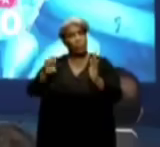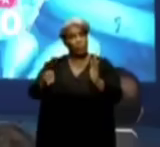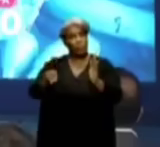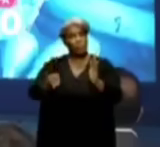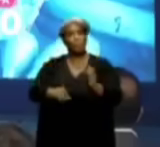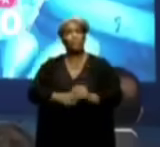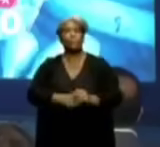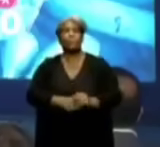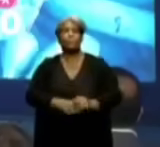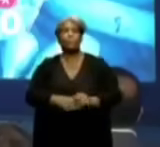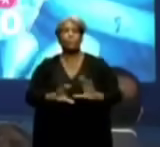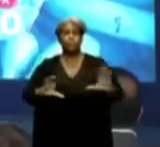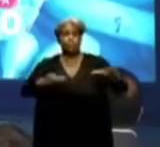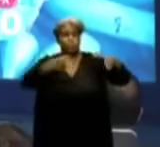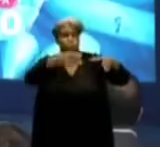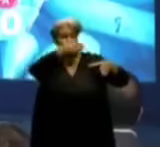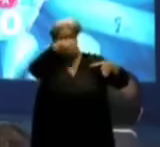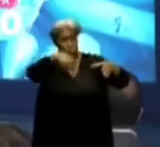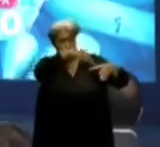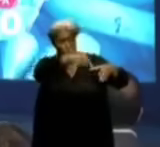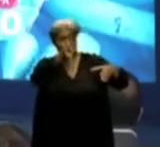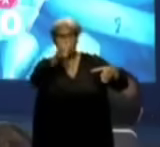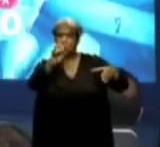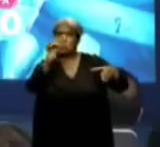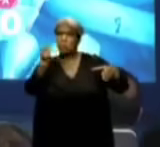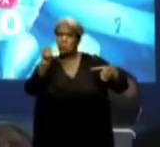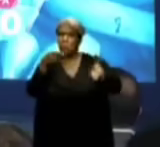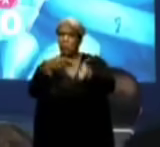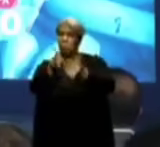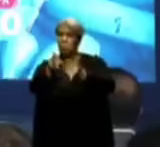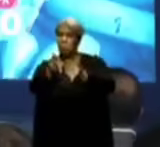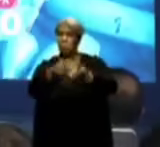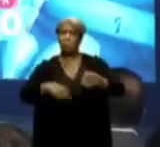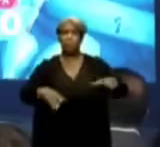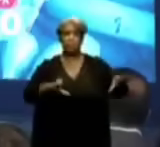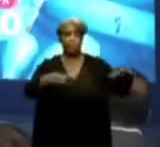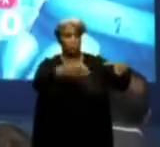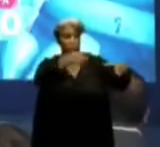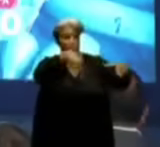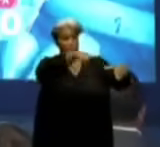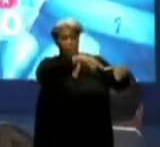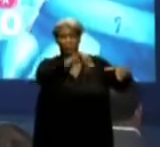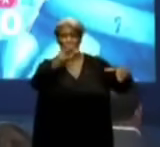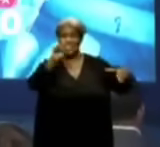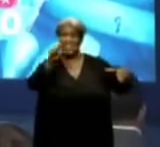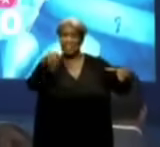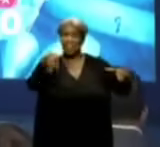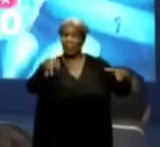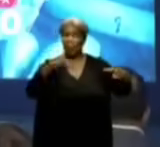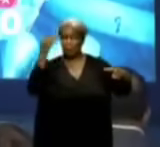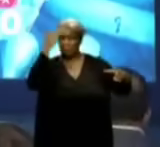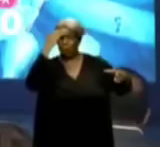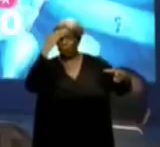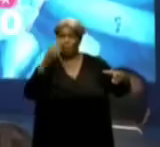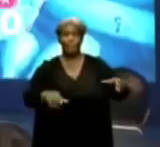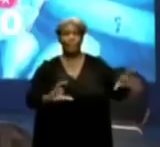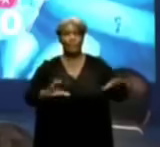entre ellos, combos a 650 pesos, los ya famosos combos de INESPRE,